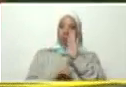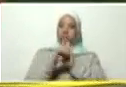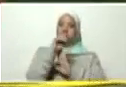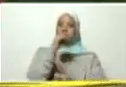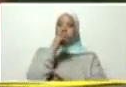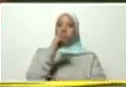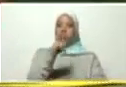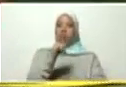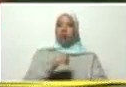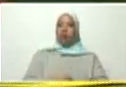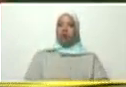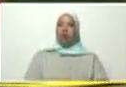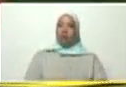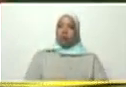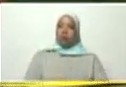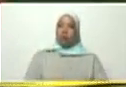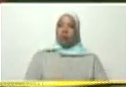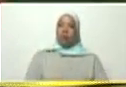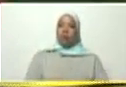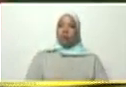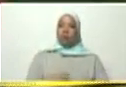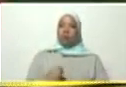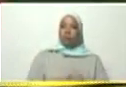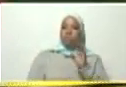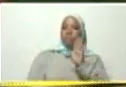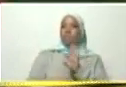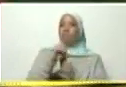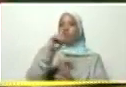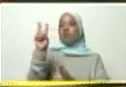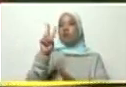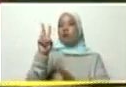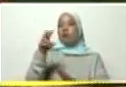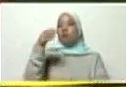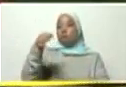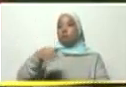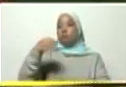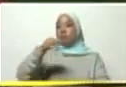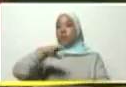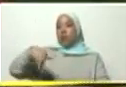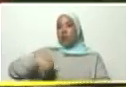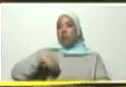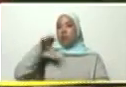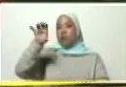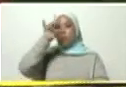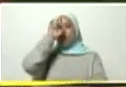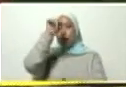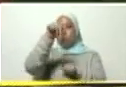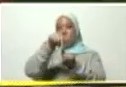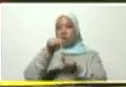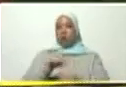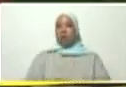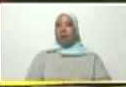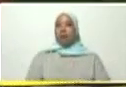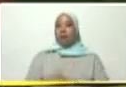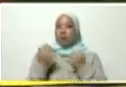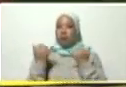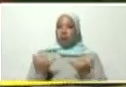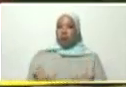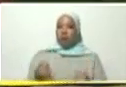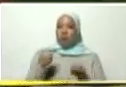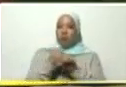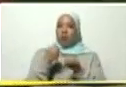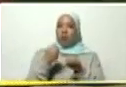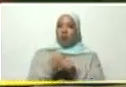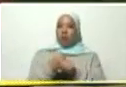y construir la prosperidad permanente de nuestra patria del objetivo En eso estamos trabajando